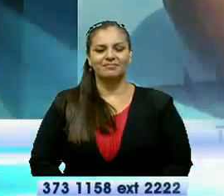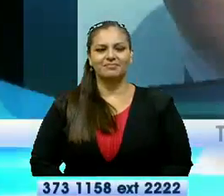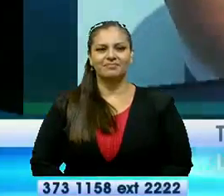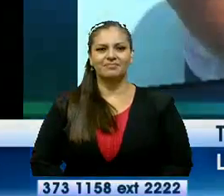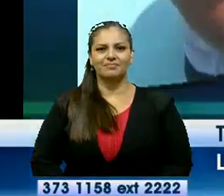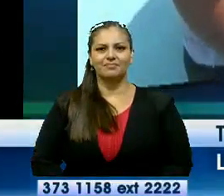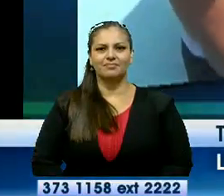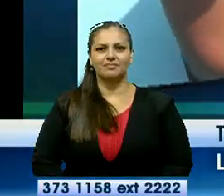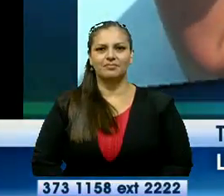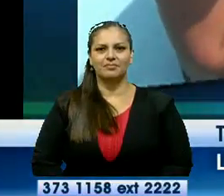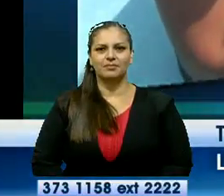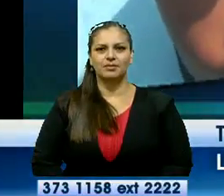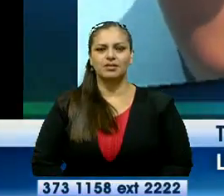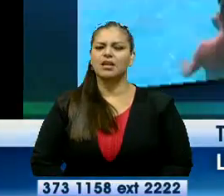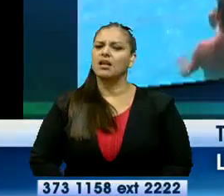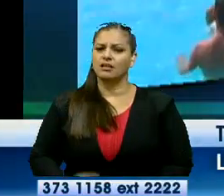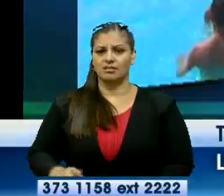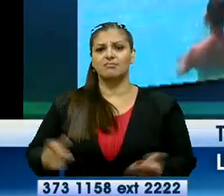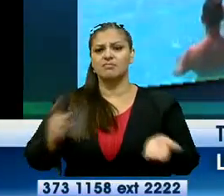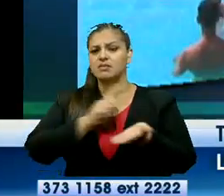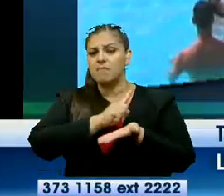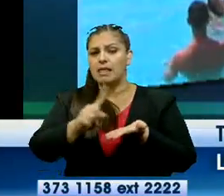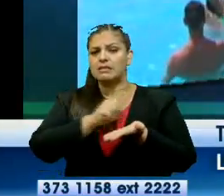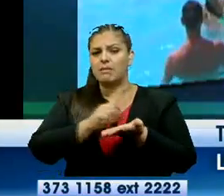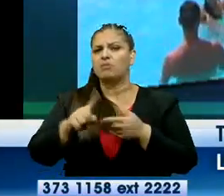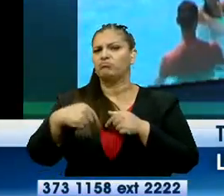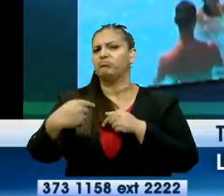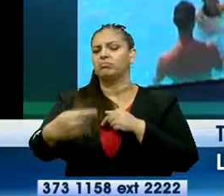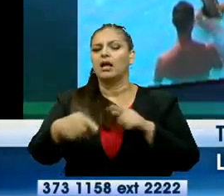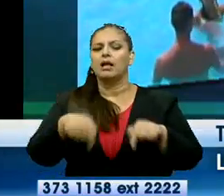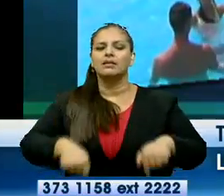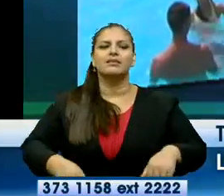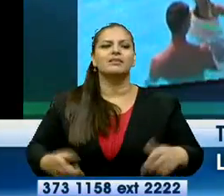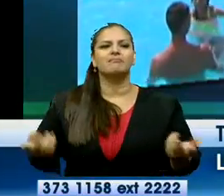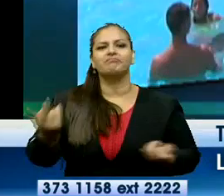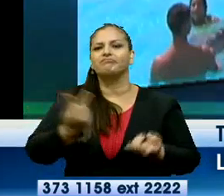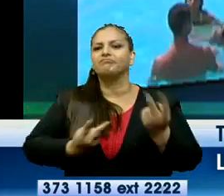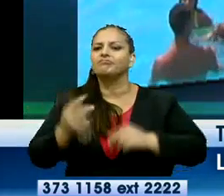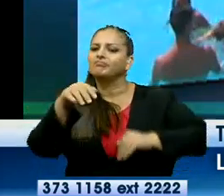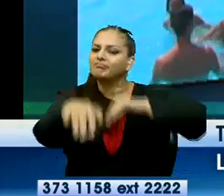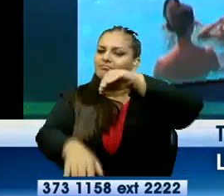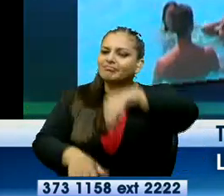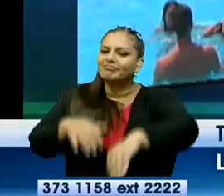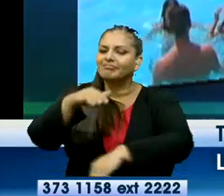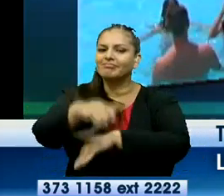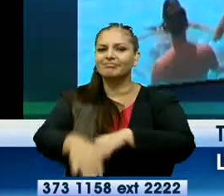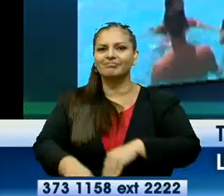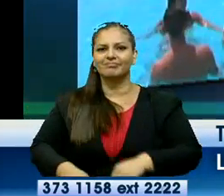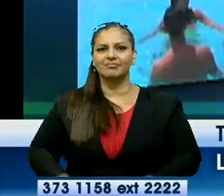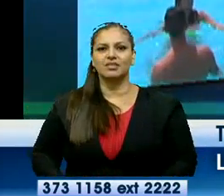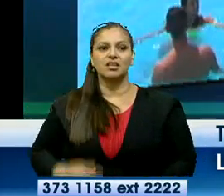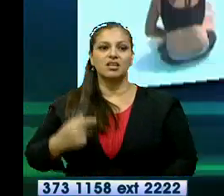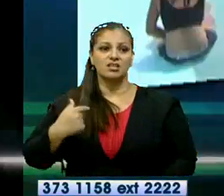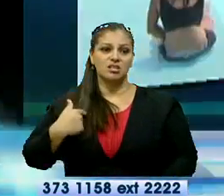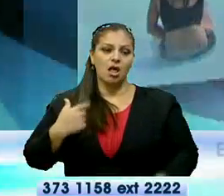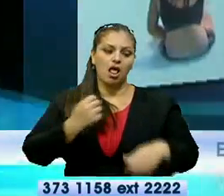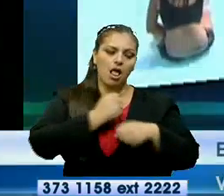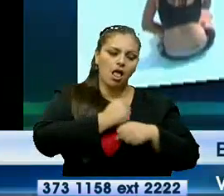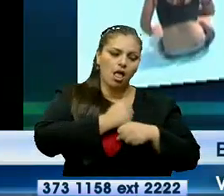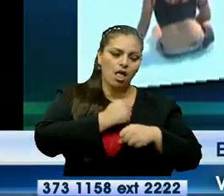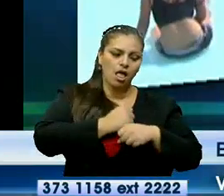Venimos casi seguido todas las semanas porque un relax para toda la familia. Desestresándome la carga